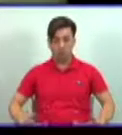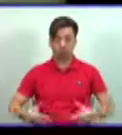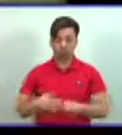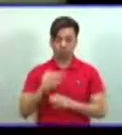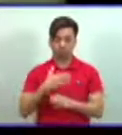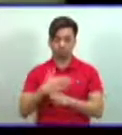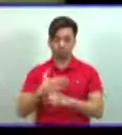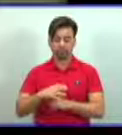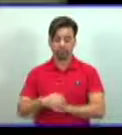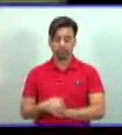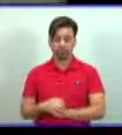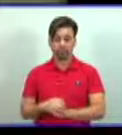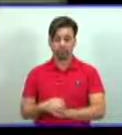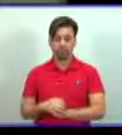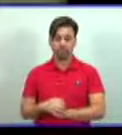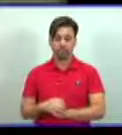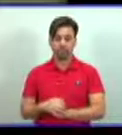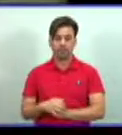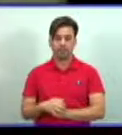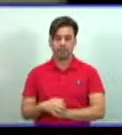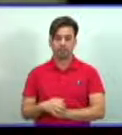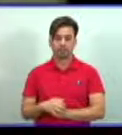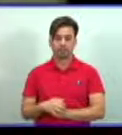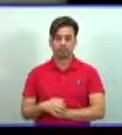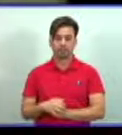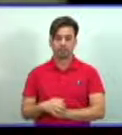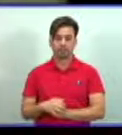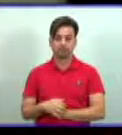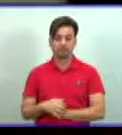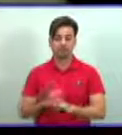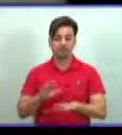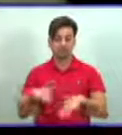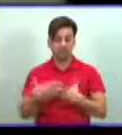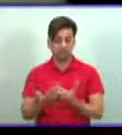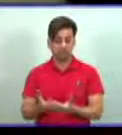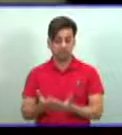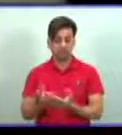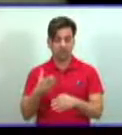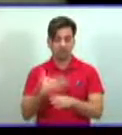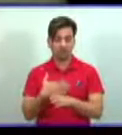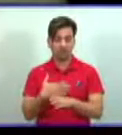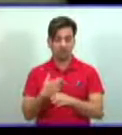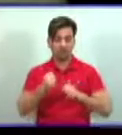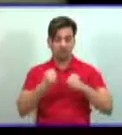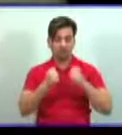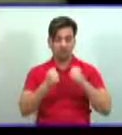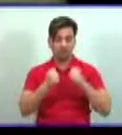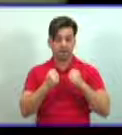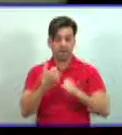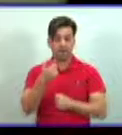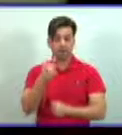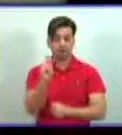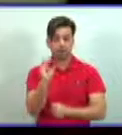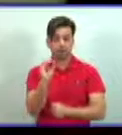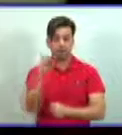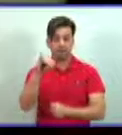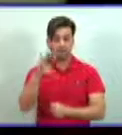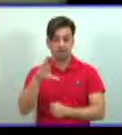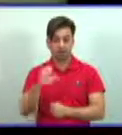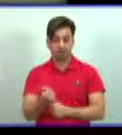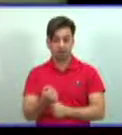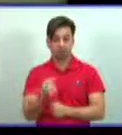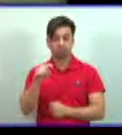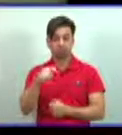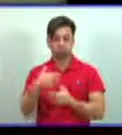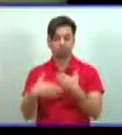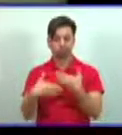la energía atómica también puede ser un problema siempre y cuando no sea tratada como debe. No estamos negando el